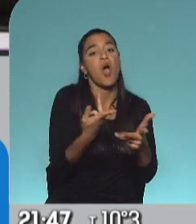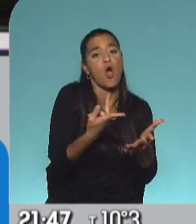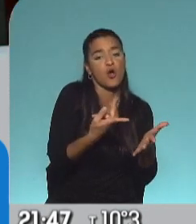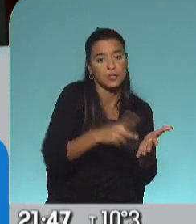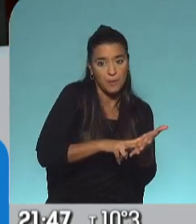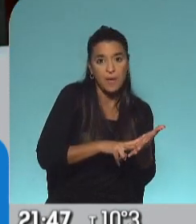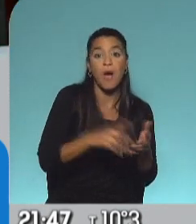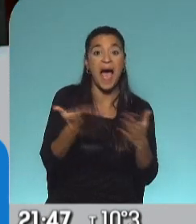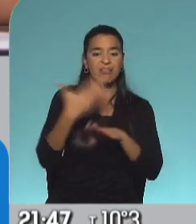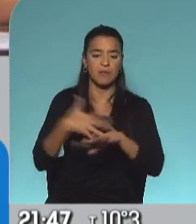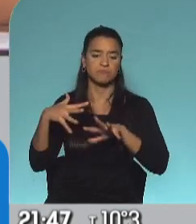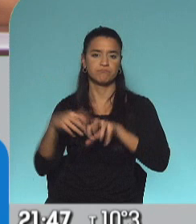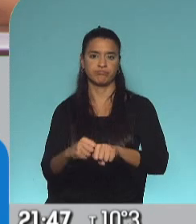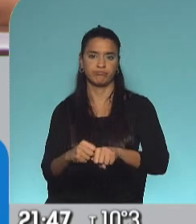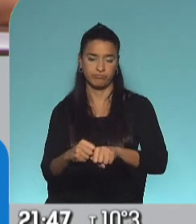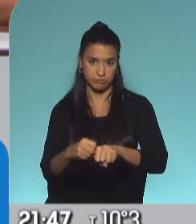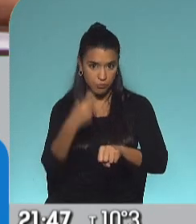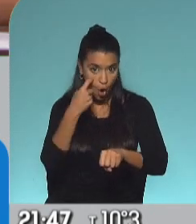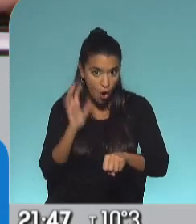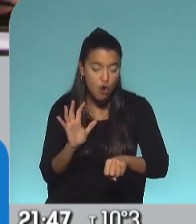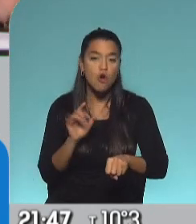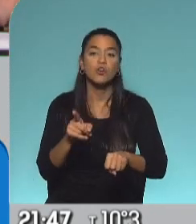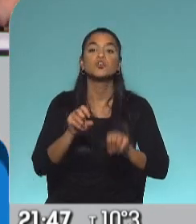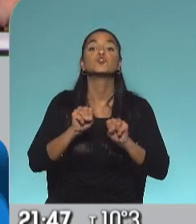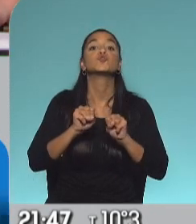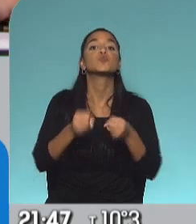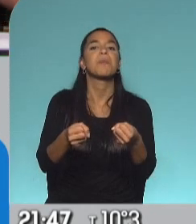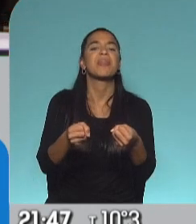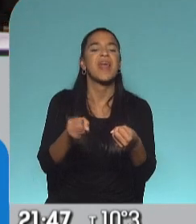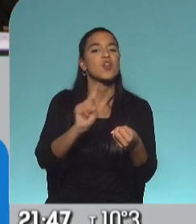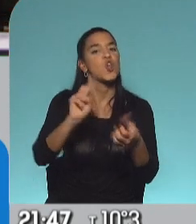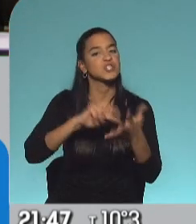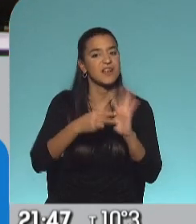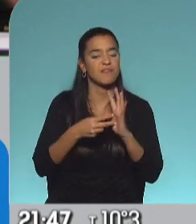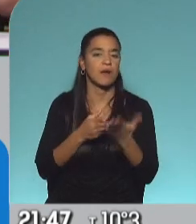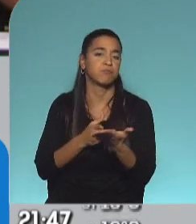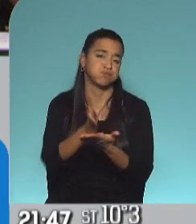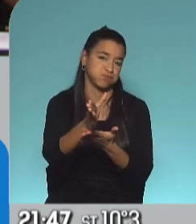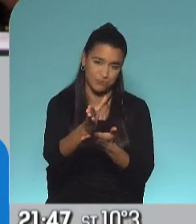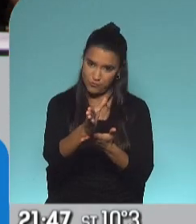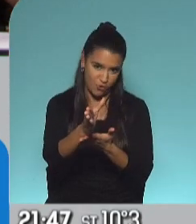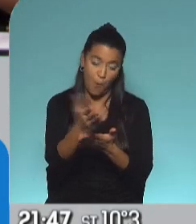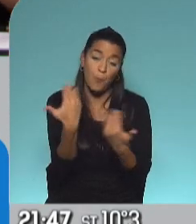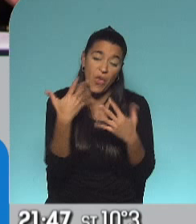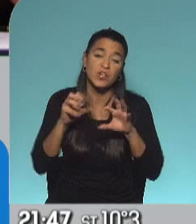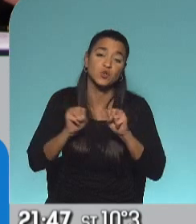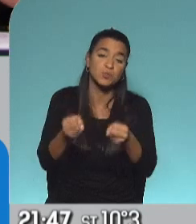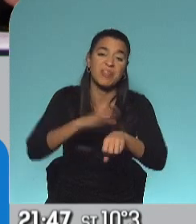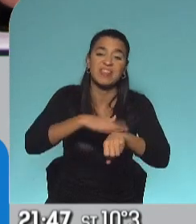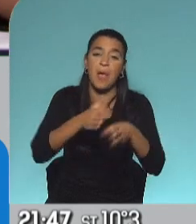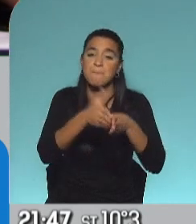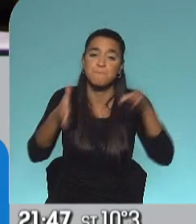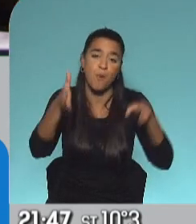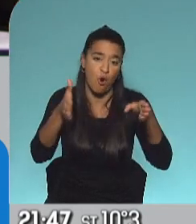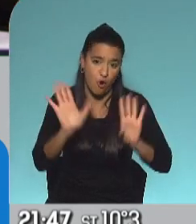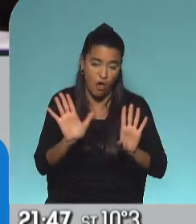territorios ocupados. Ese es un punto a atender. Y suspender no significa eternamente. Claro. Digo, se puede suspender por un periodo de